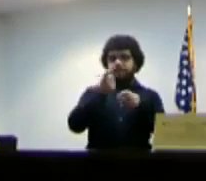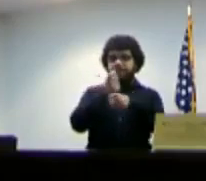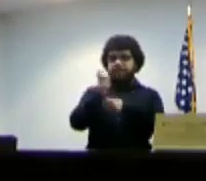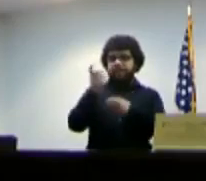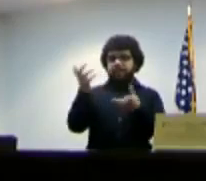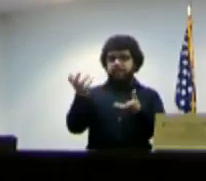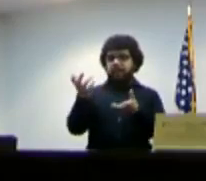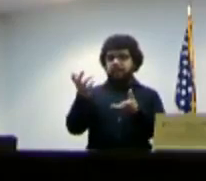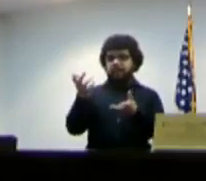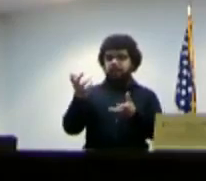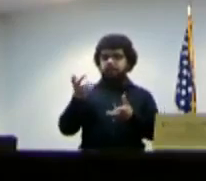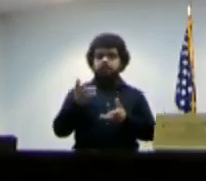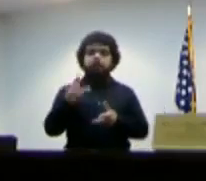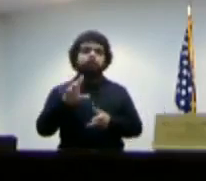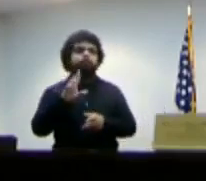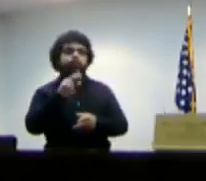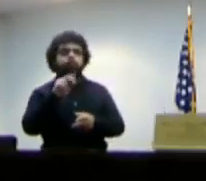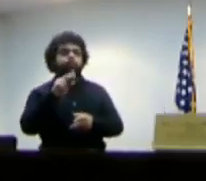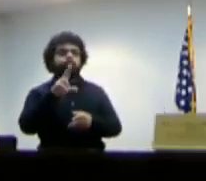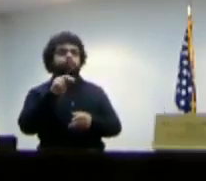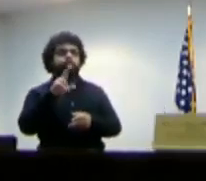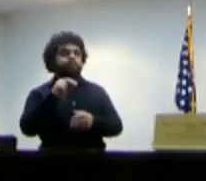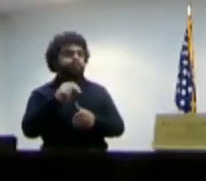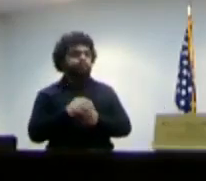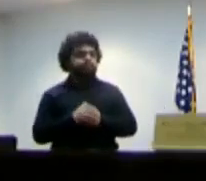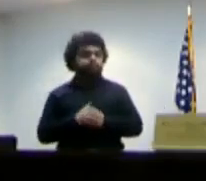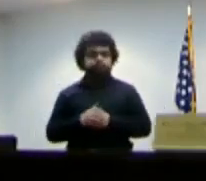plantas de generación. No, la contestación es no. No.